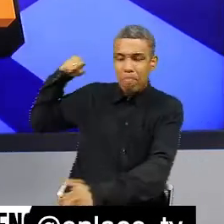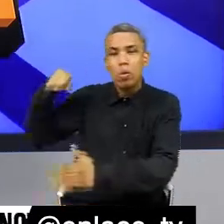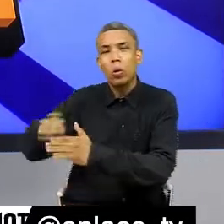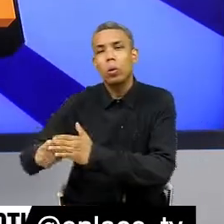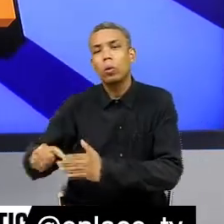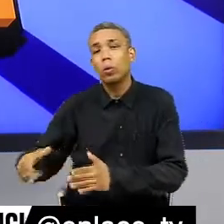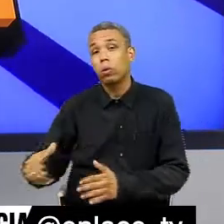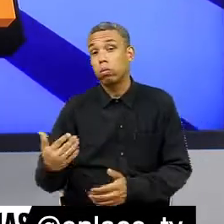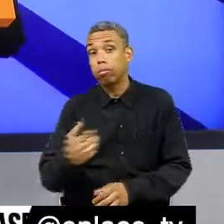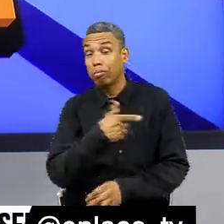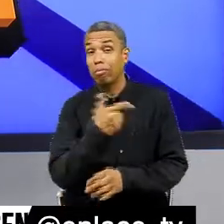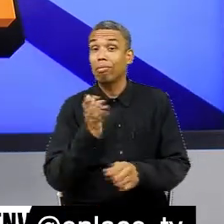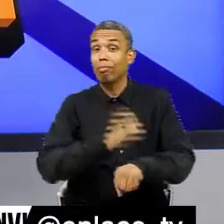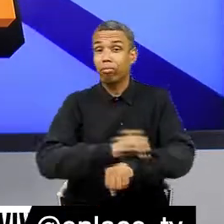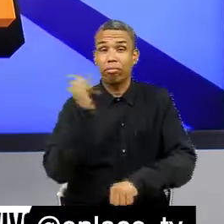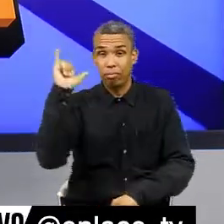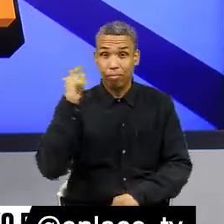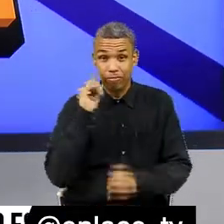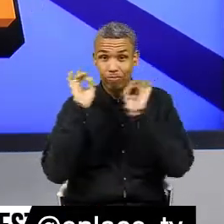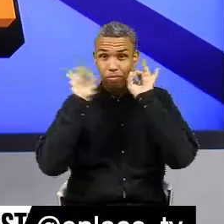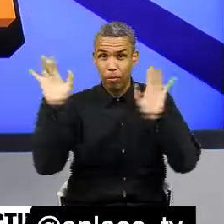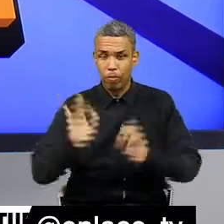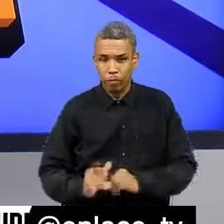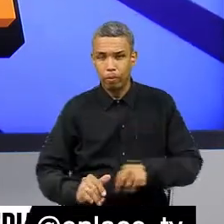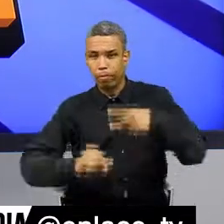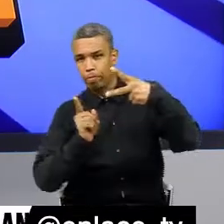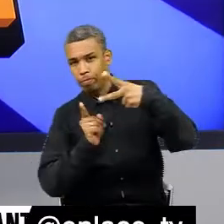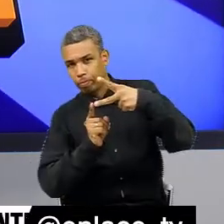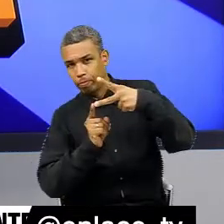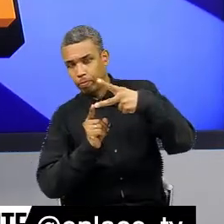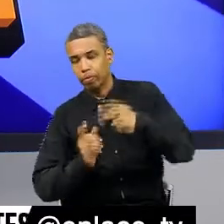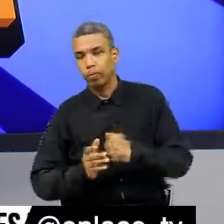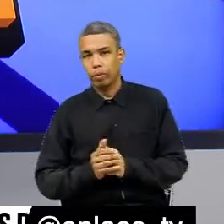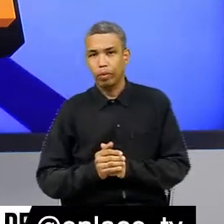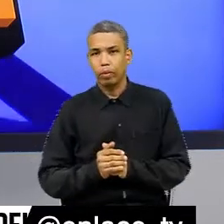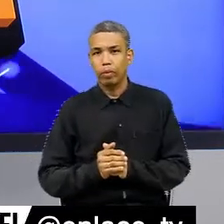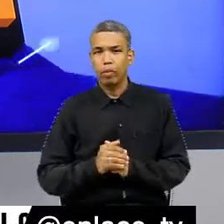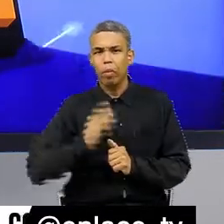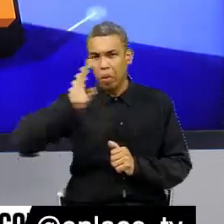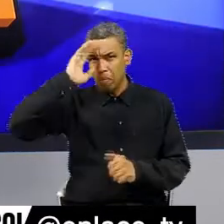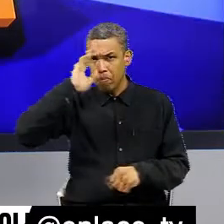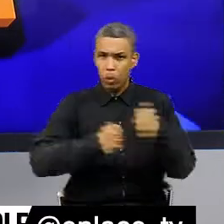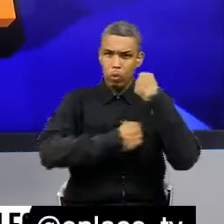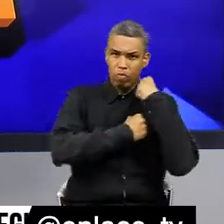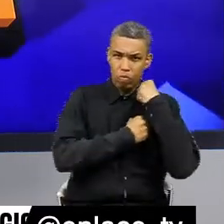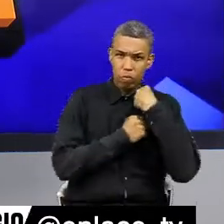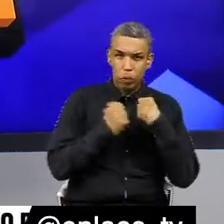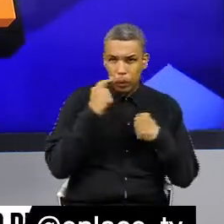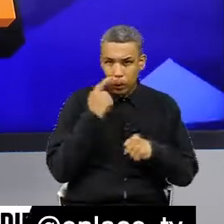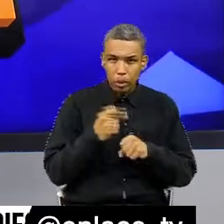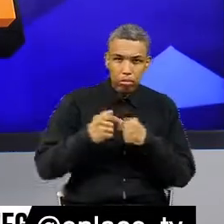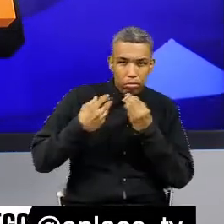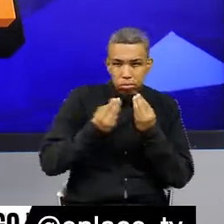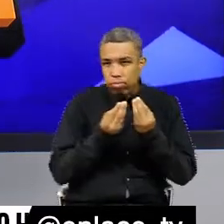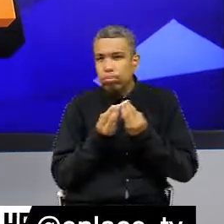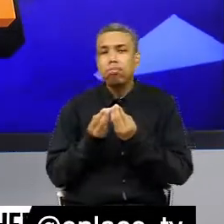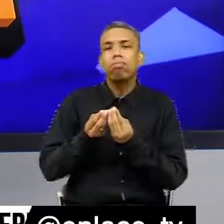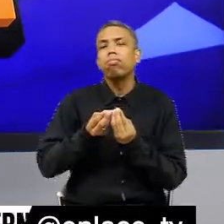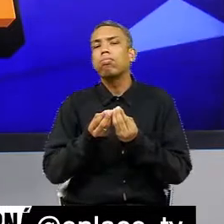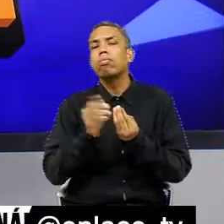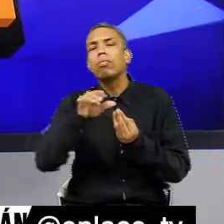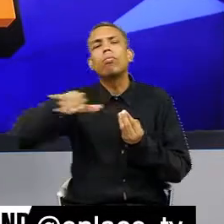de feminicidio. En otras noticias, tropas del ejército incautaron material de guerra en la vereda Las Brisas, jurisdicción del municipio